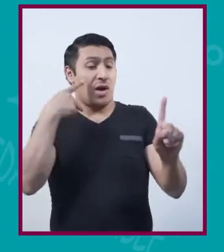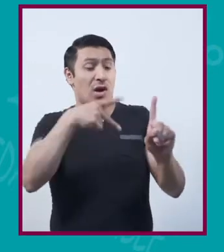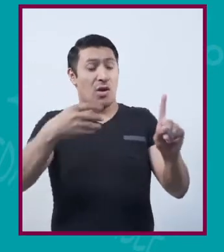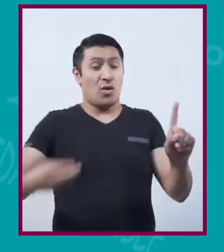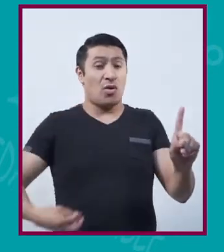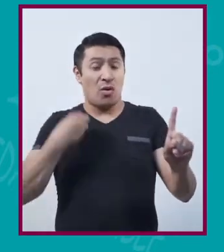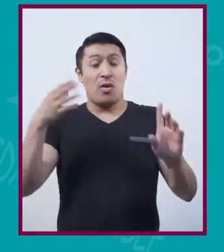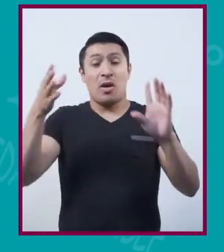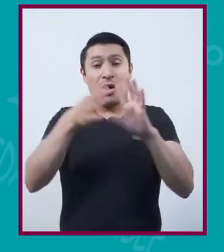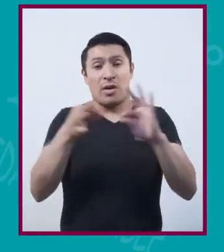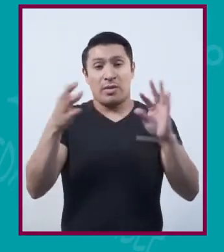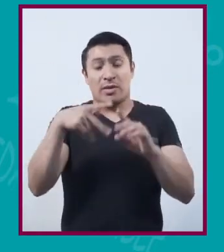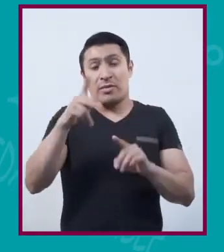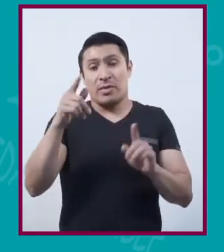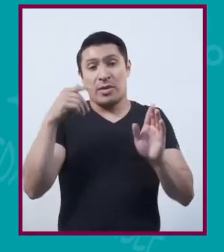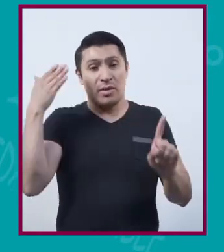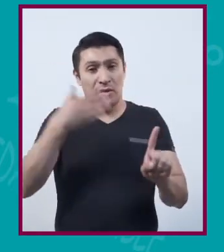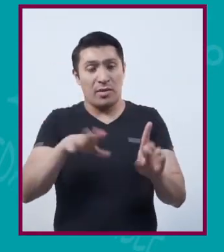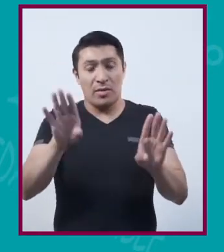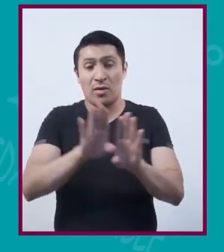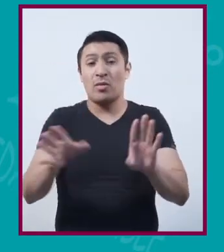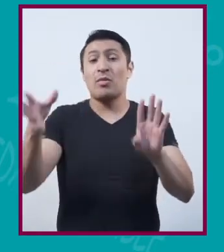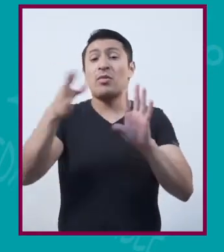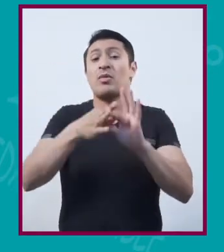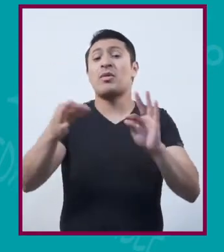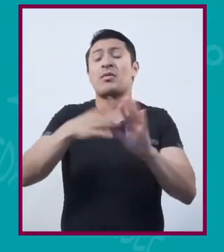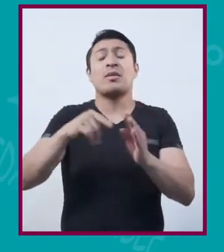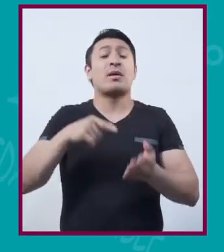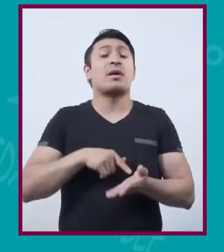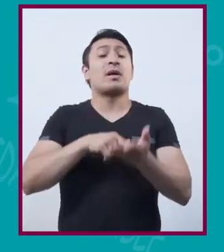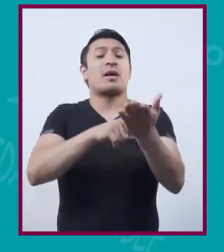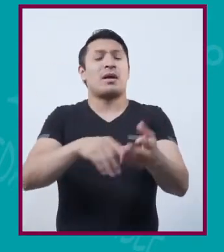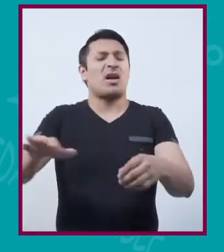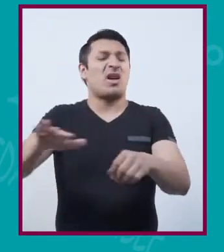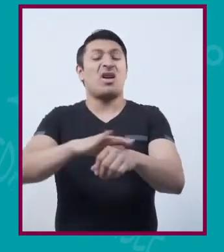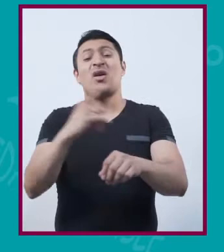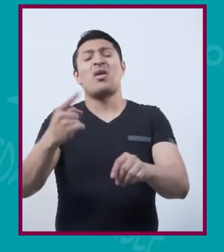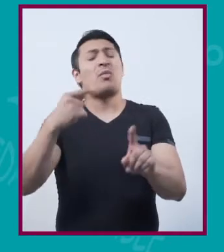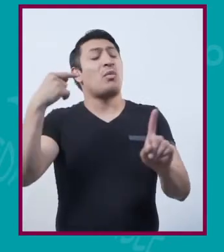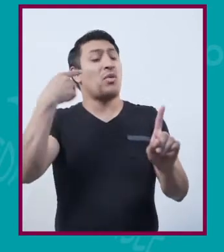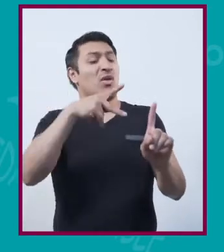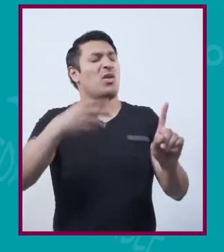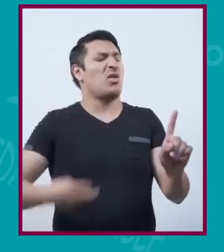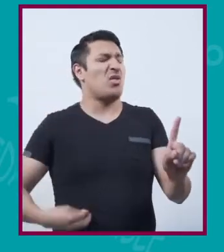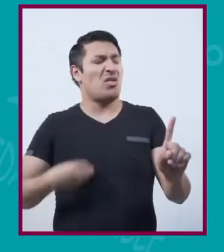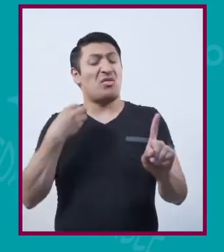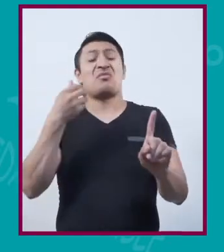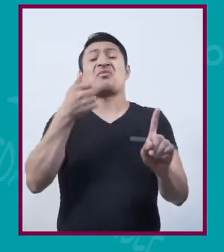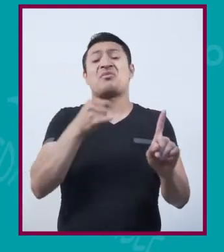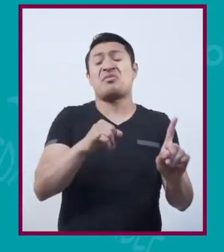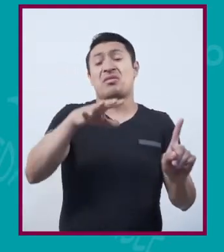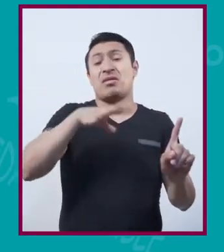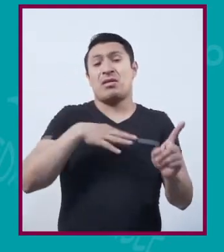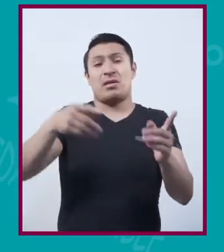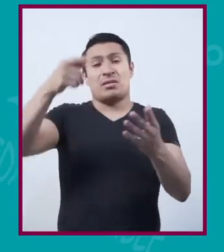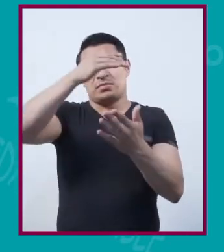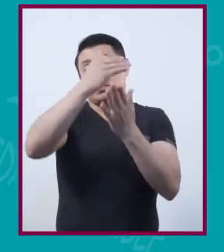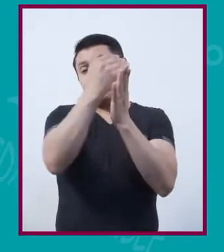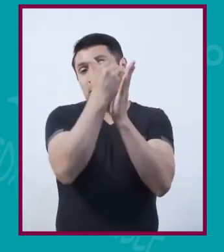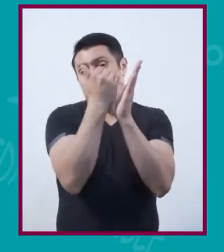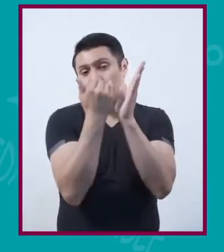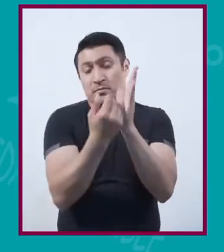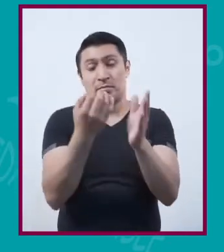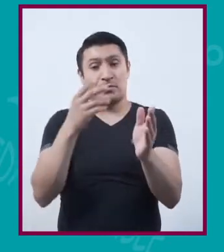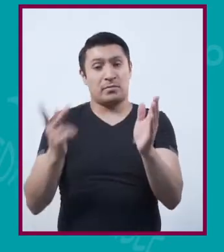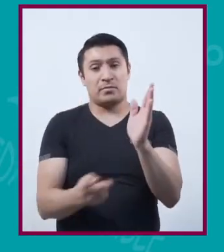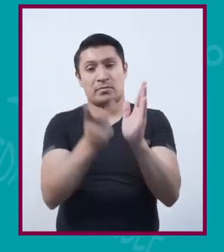vida, pero el objetivo es presentar como una justificación o explicación de lo que fue su vida. Hay